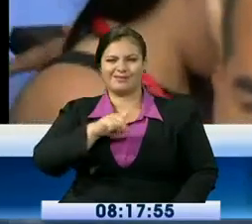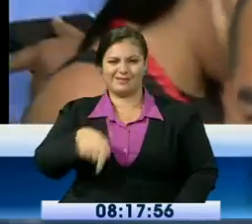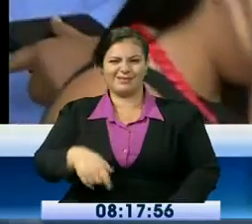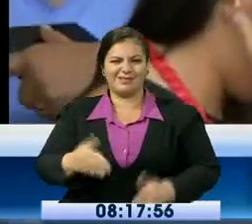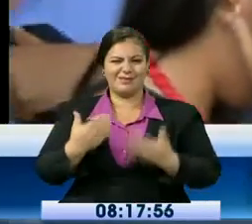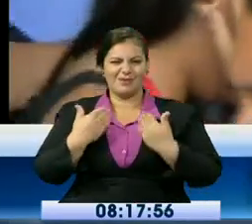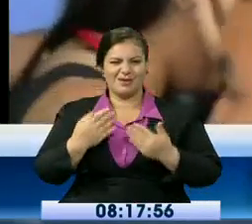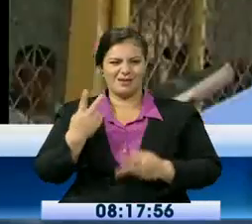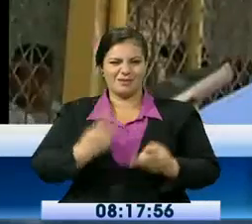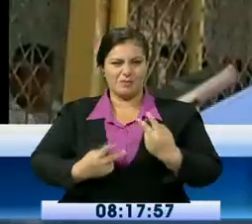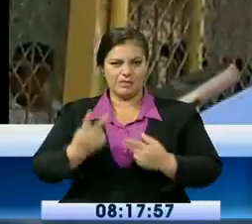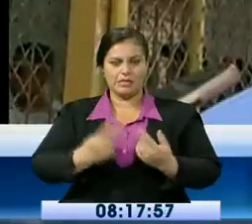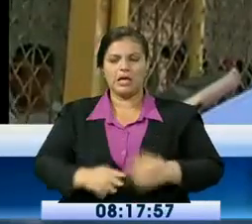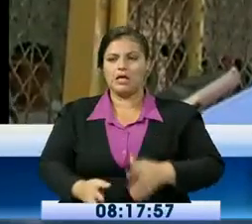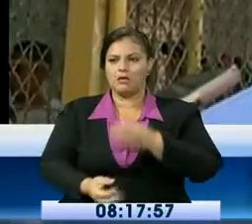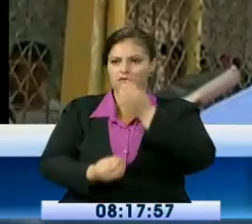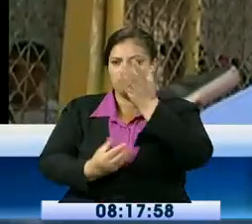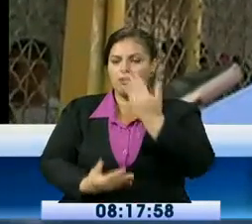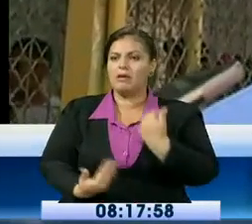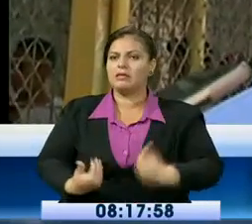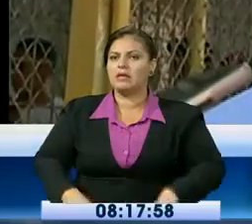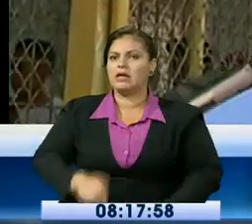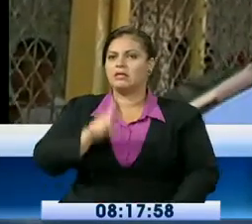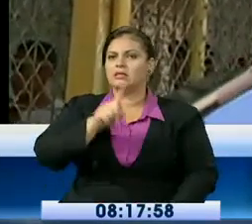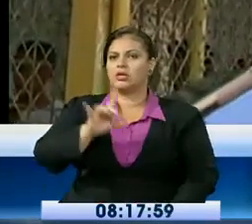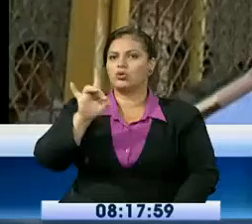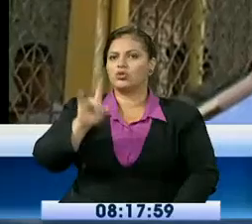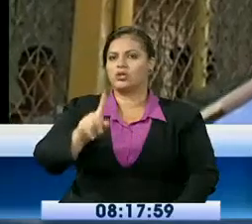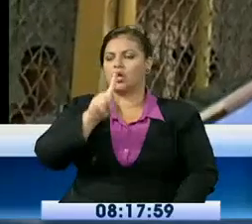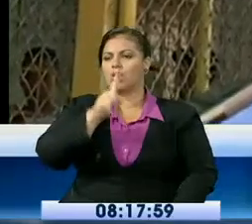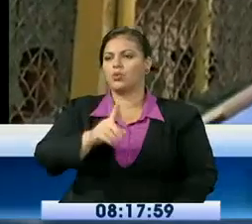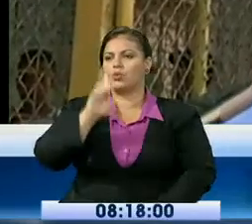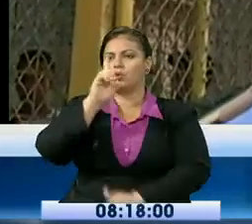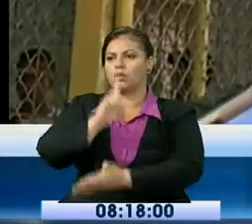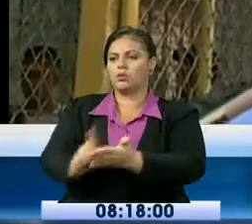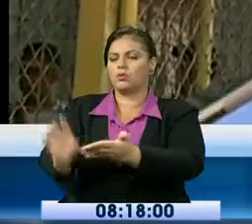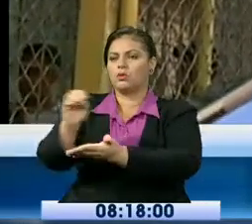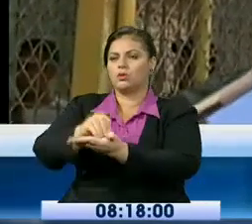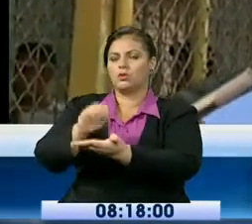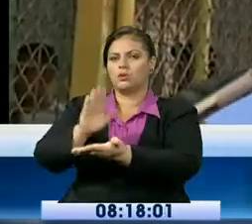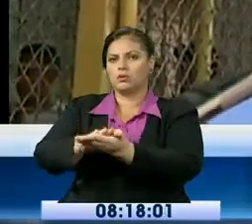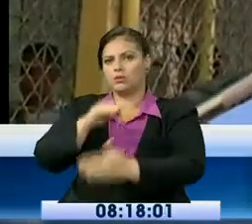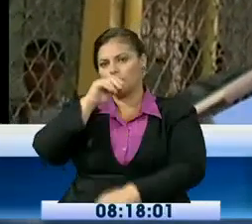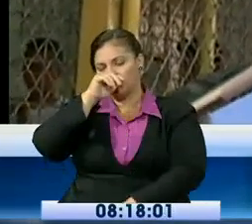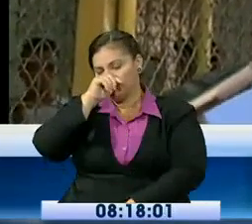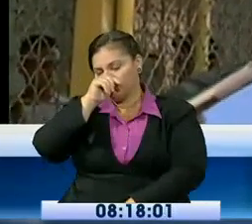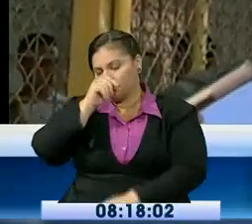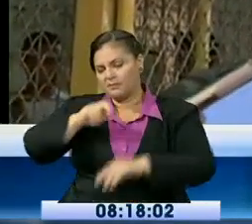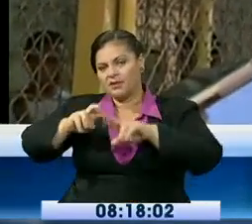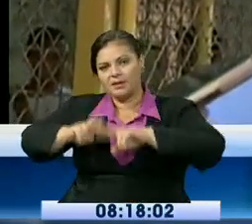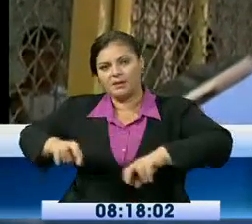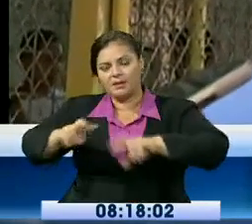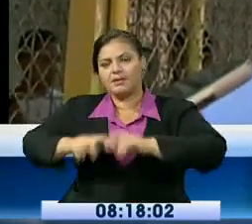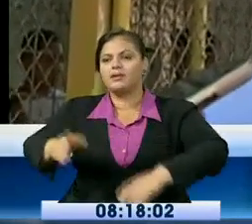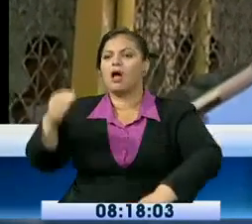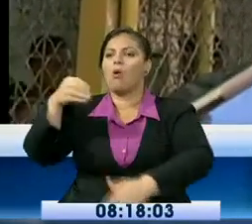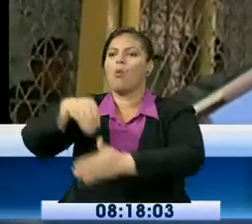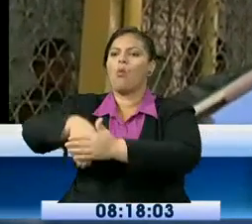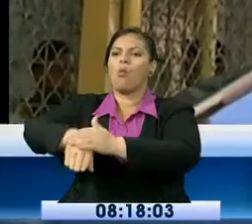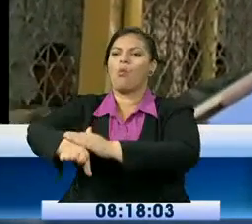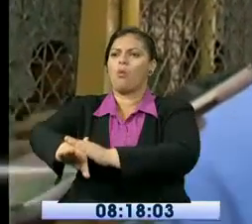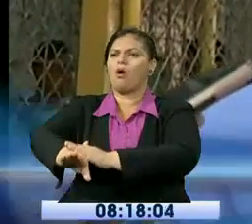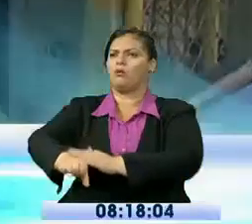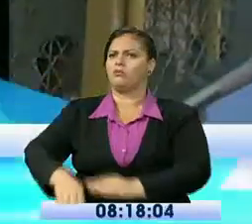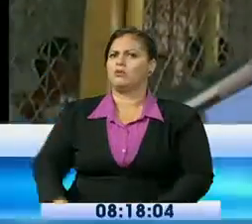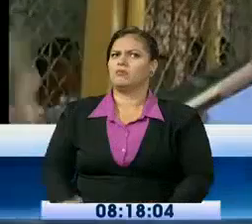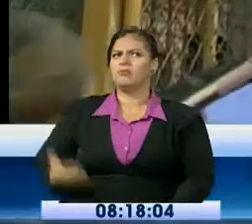hemos presentado 181 sumarios administrativos. A esos 181 sumarios administrativos que fueron archivados por cualquier razón entre